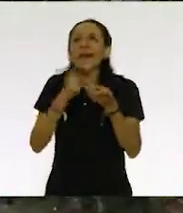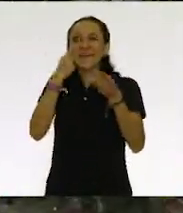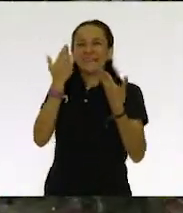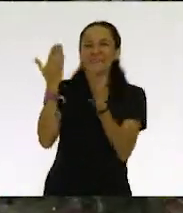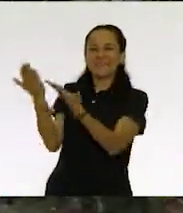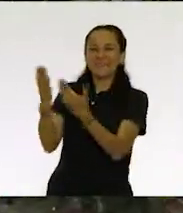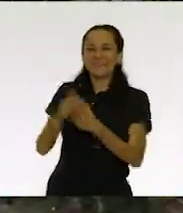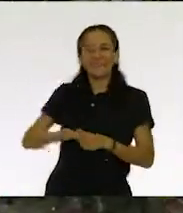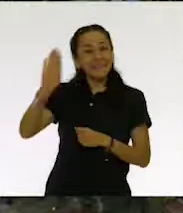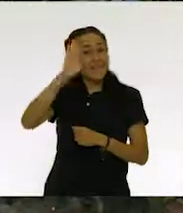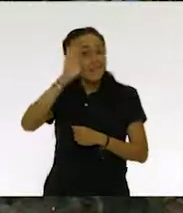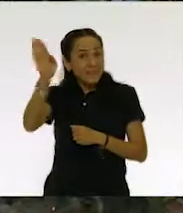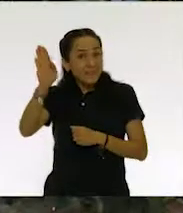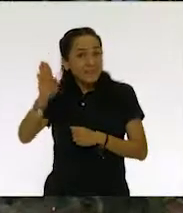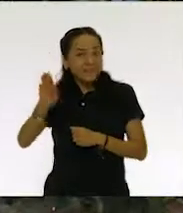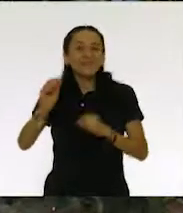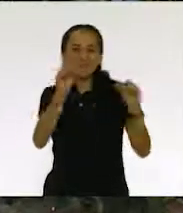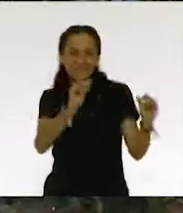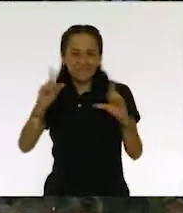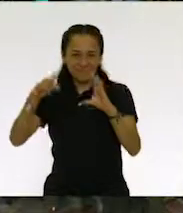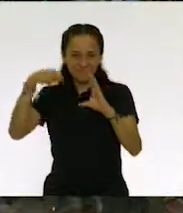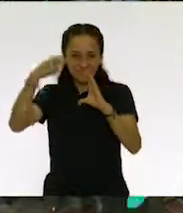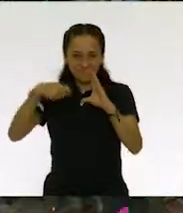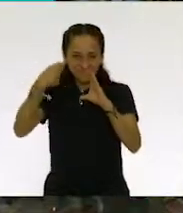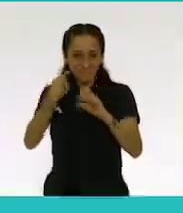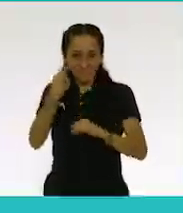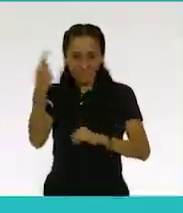¡Vamos a ver el siguiente video!